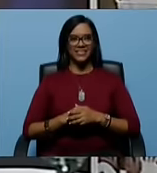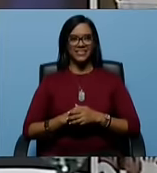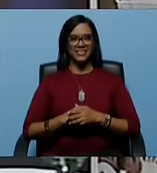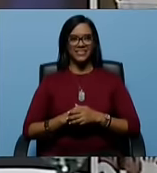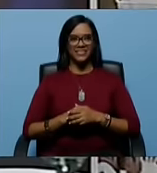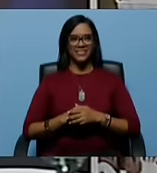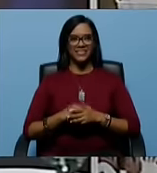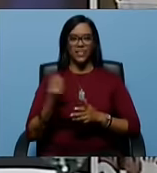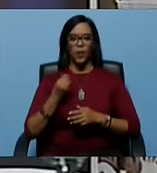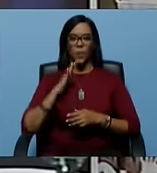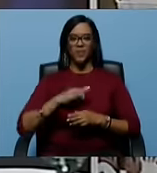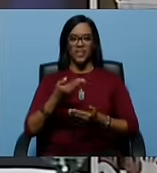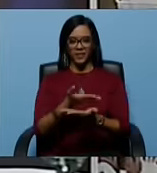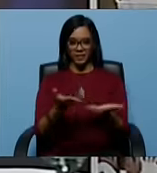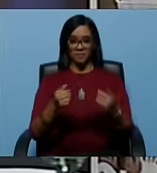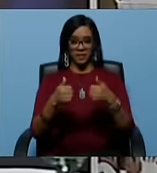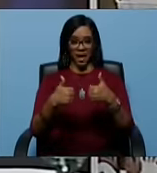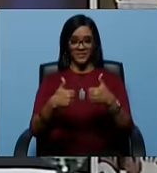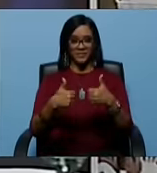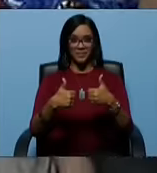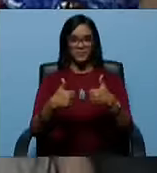¿Cómo están ustedes? ¿Bien?